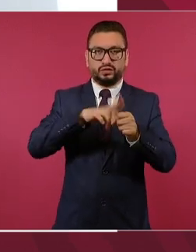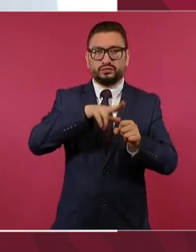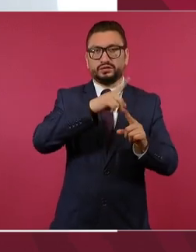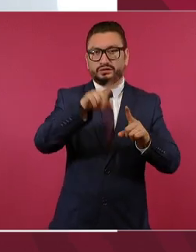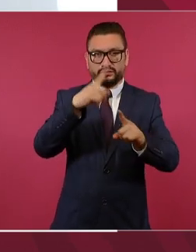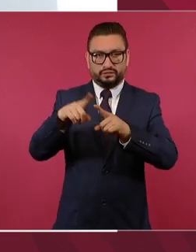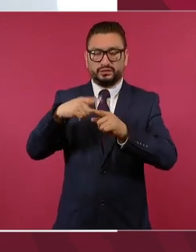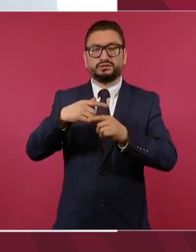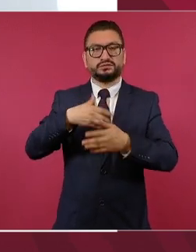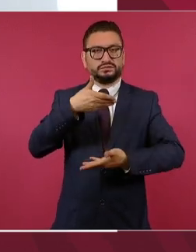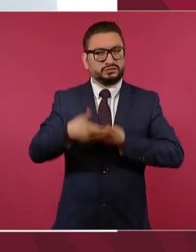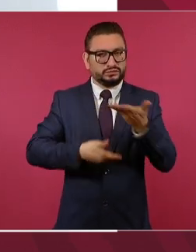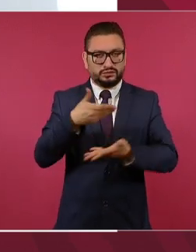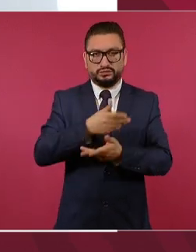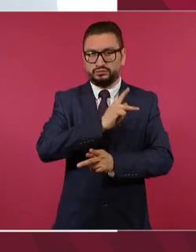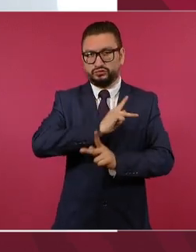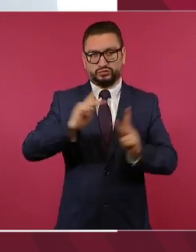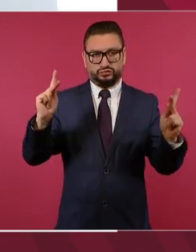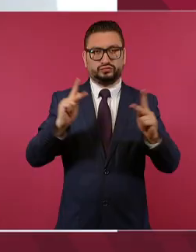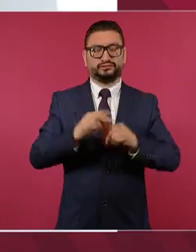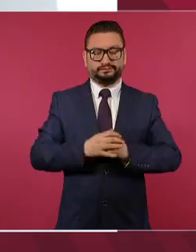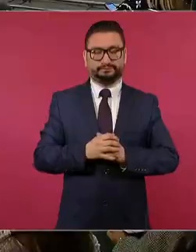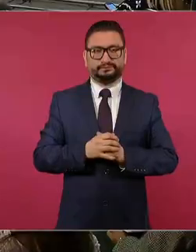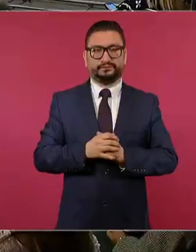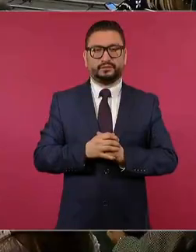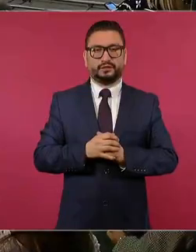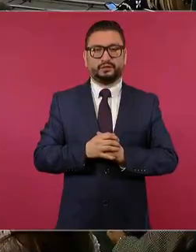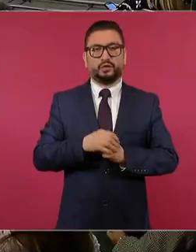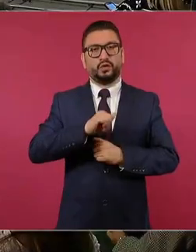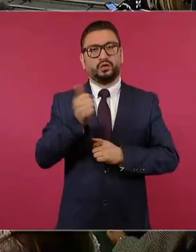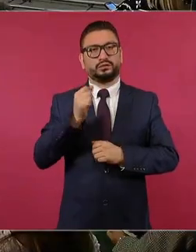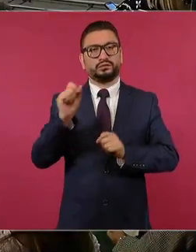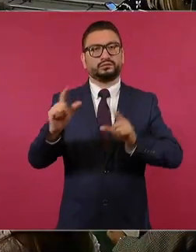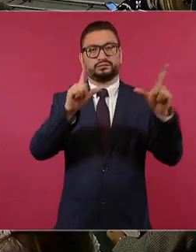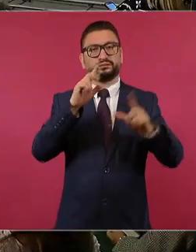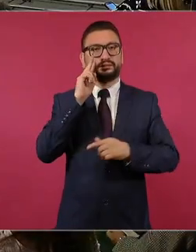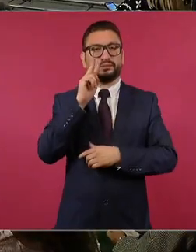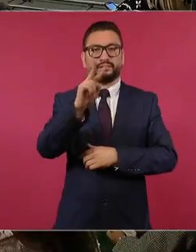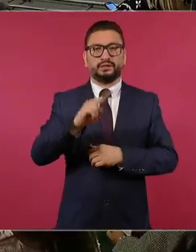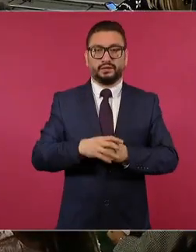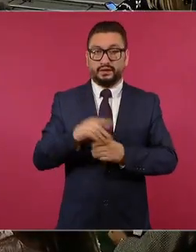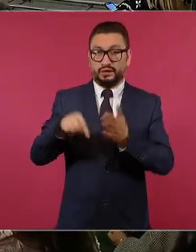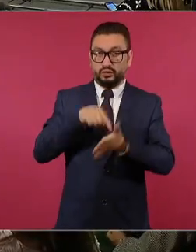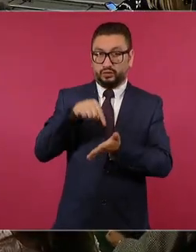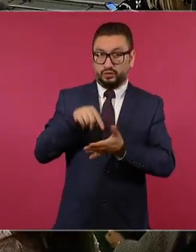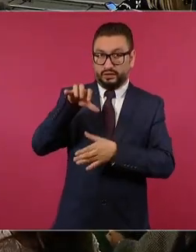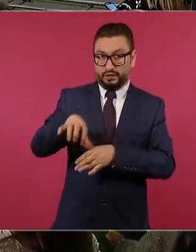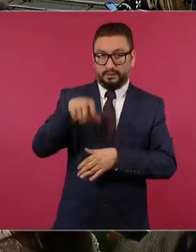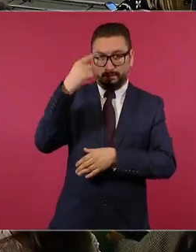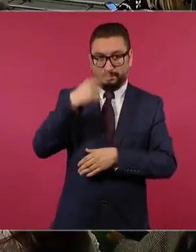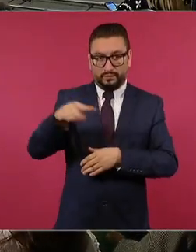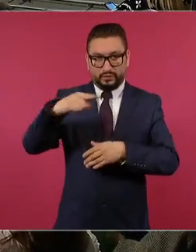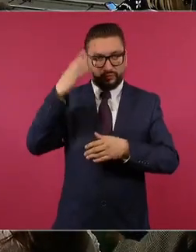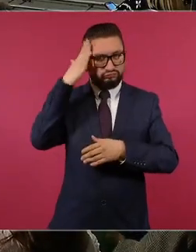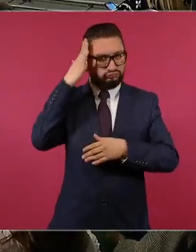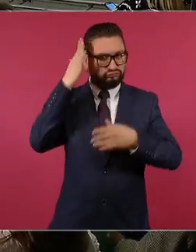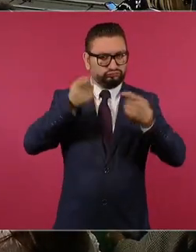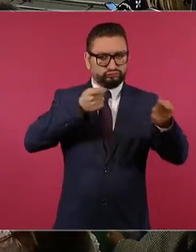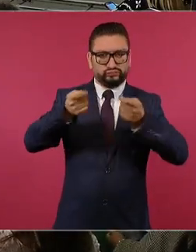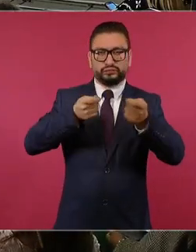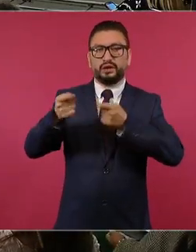del servicio a la población. En la que sigue, por favor, en el puesto de comando se llevaron a cabo